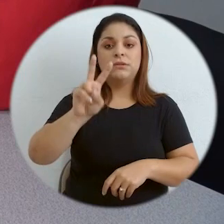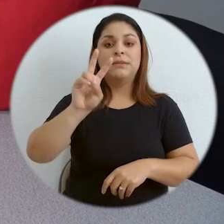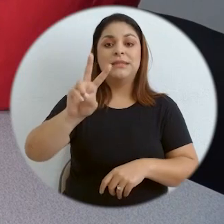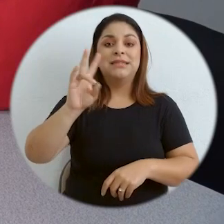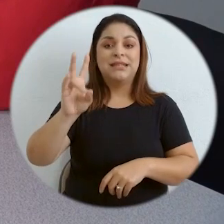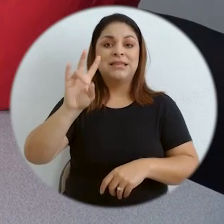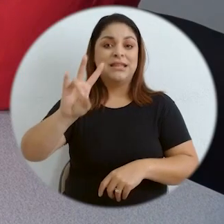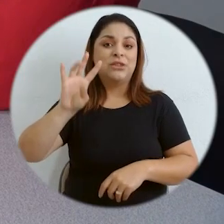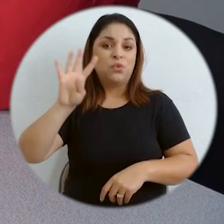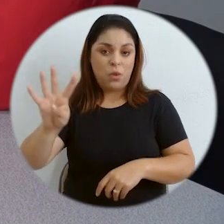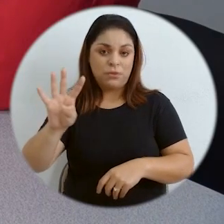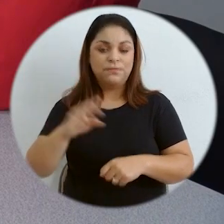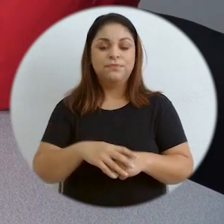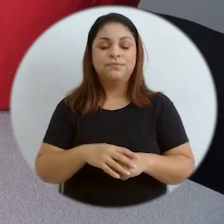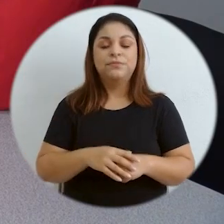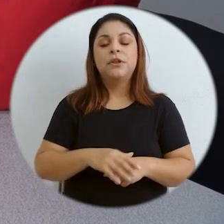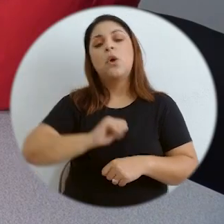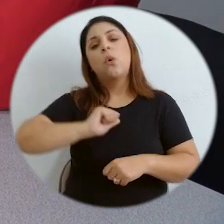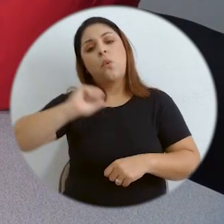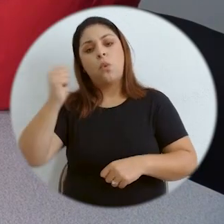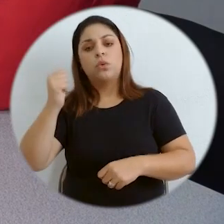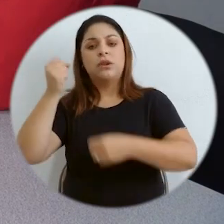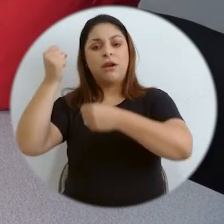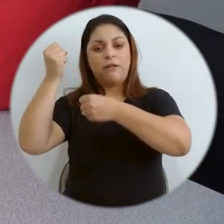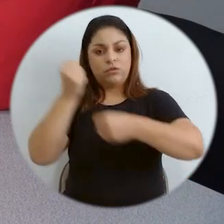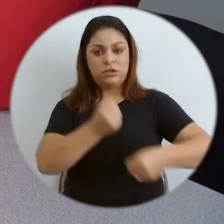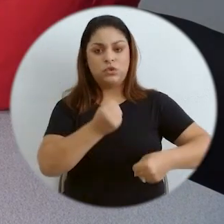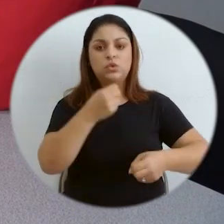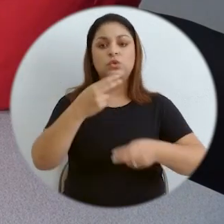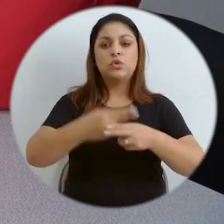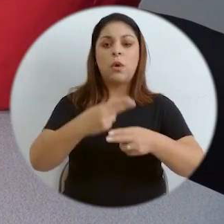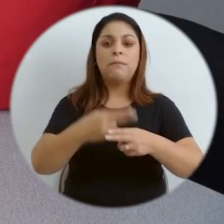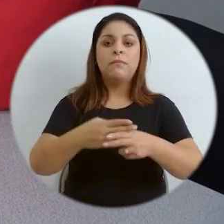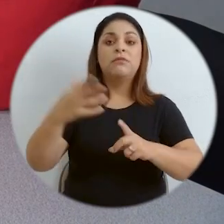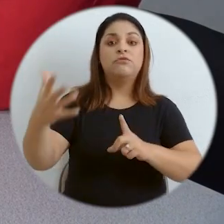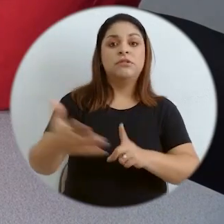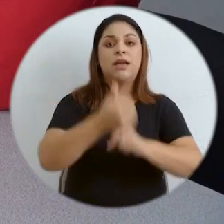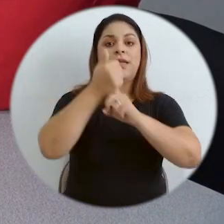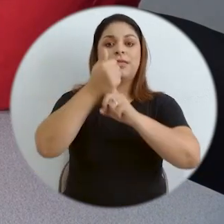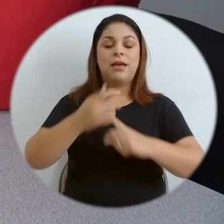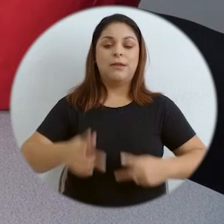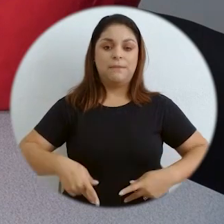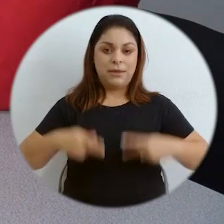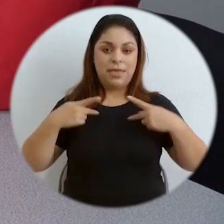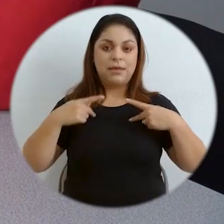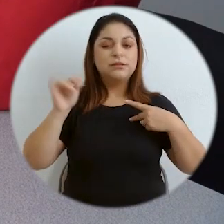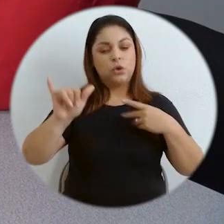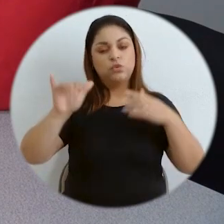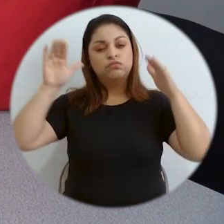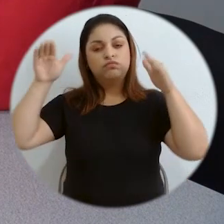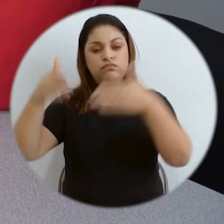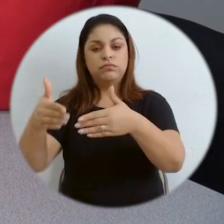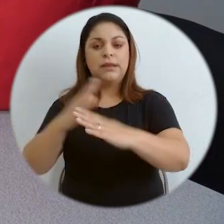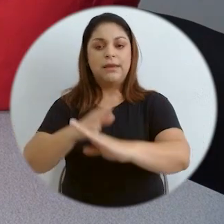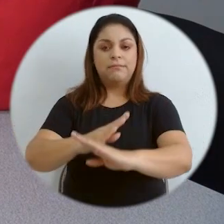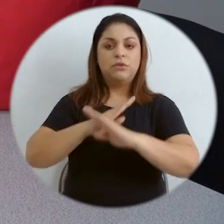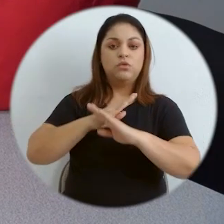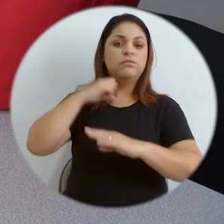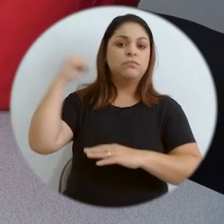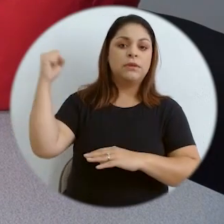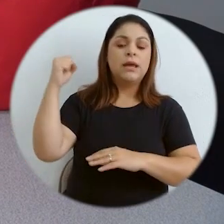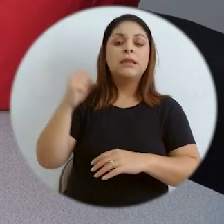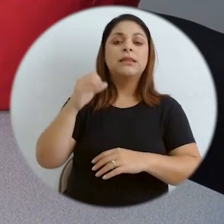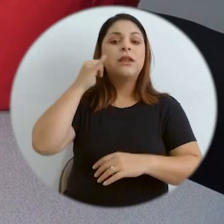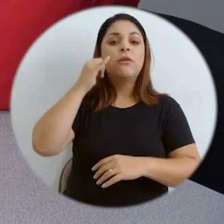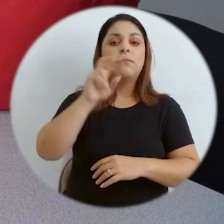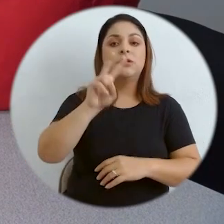2272-3774. Después está una fundación que se llama Rescatando Vidas, que es específicamente para la prevención del suicidio.